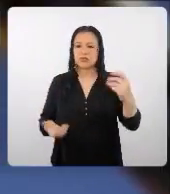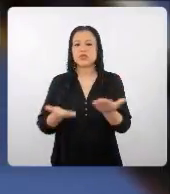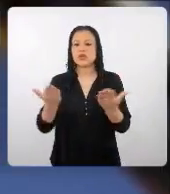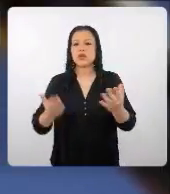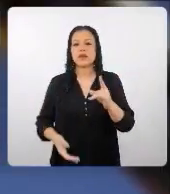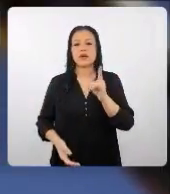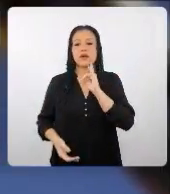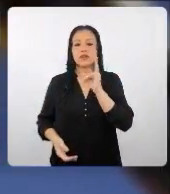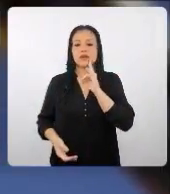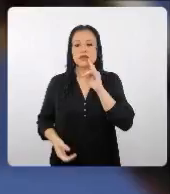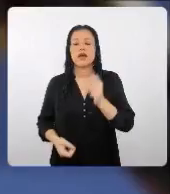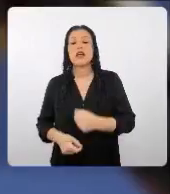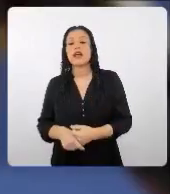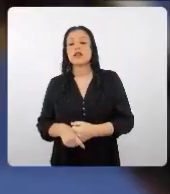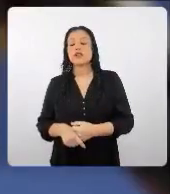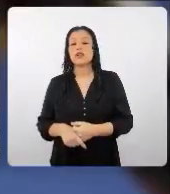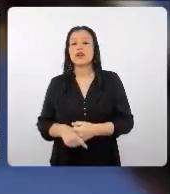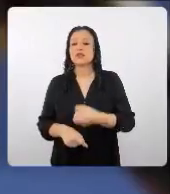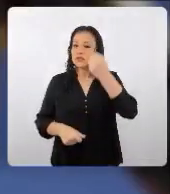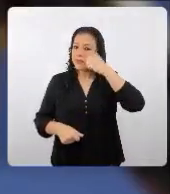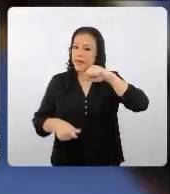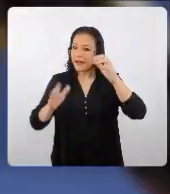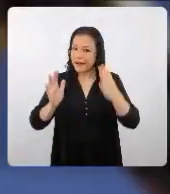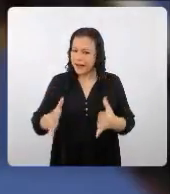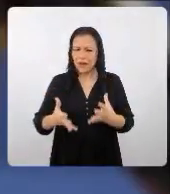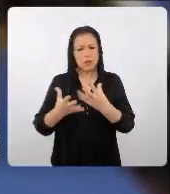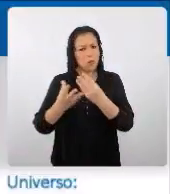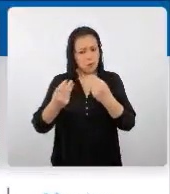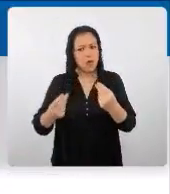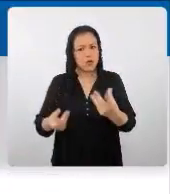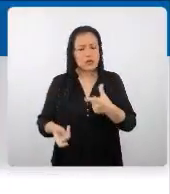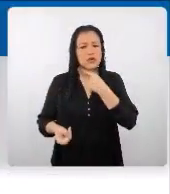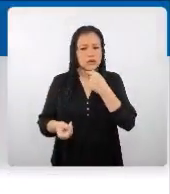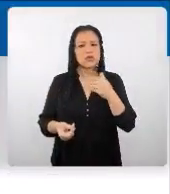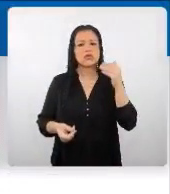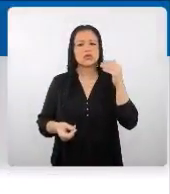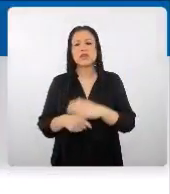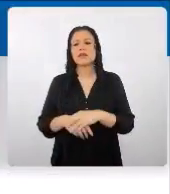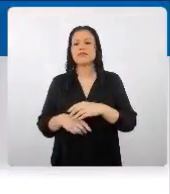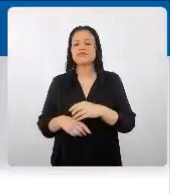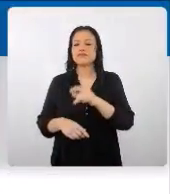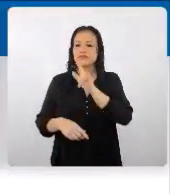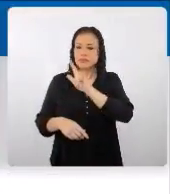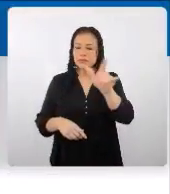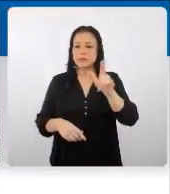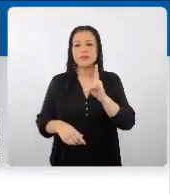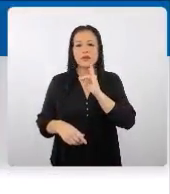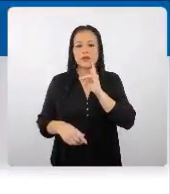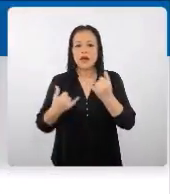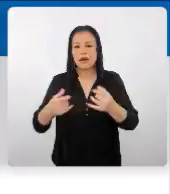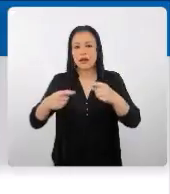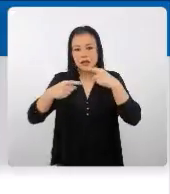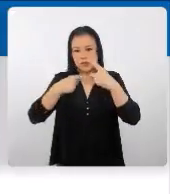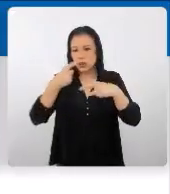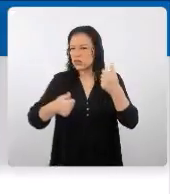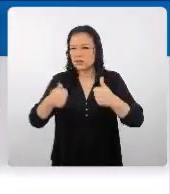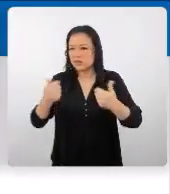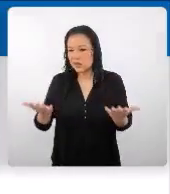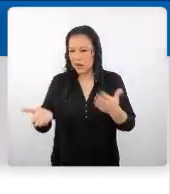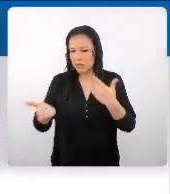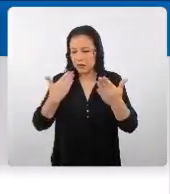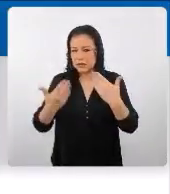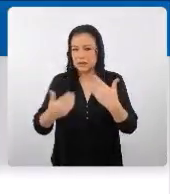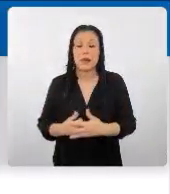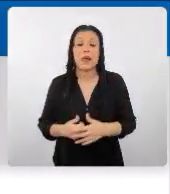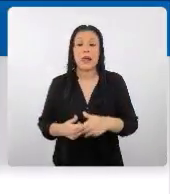los viajeros potenciales estadounidenses. Y a continuación les cuento un poquito de qué trata.